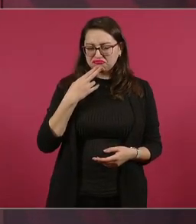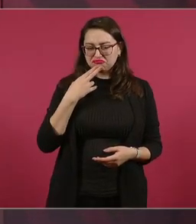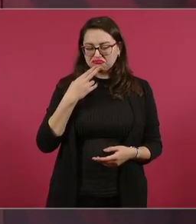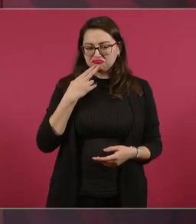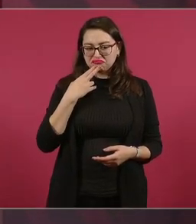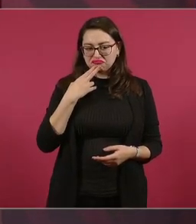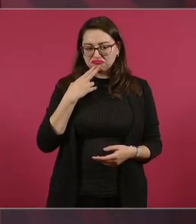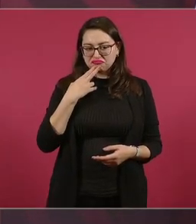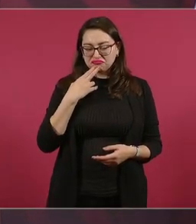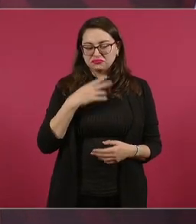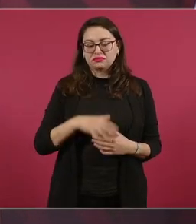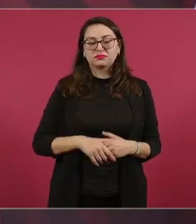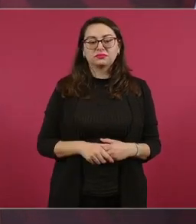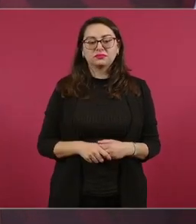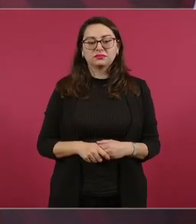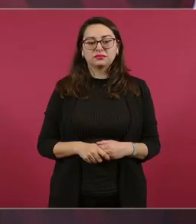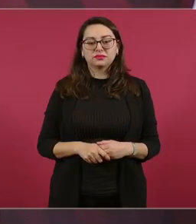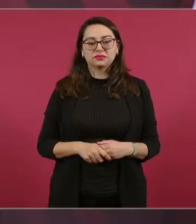¿no?